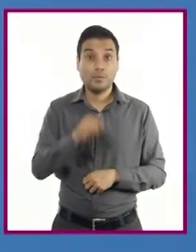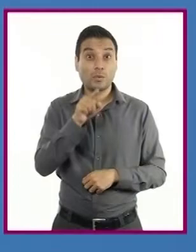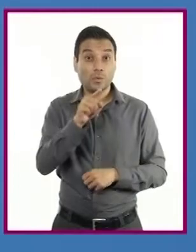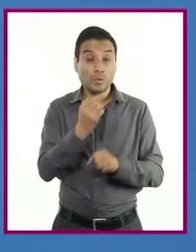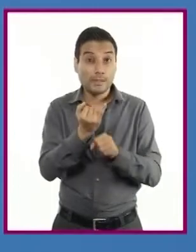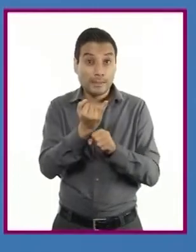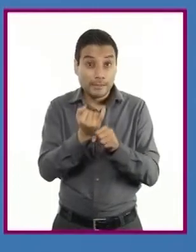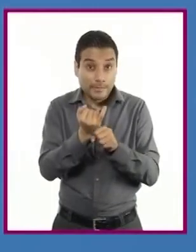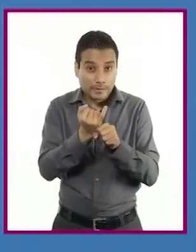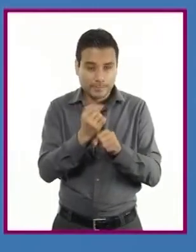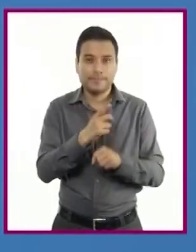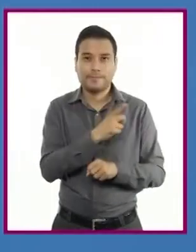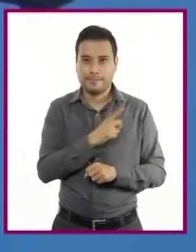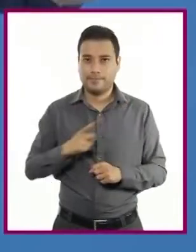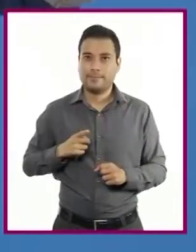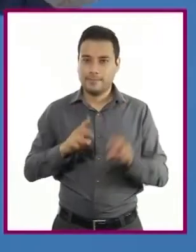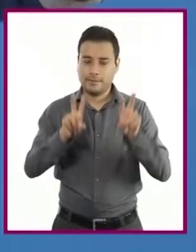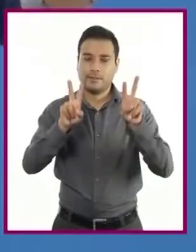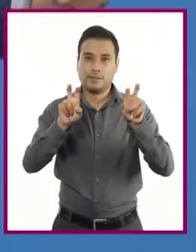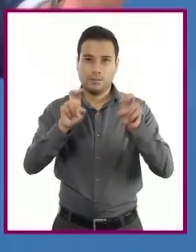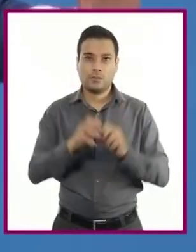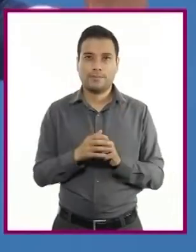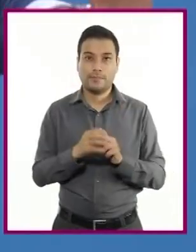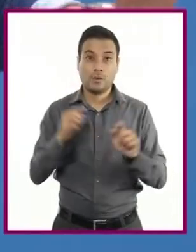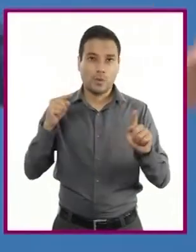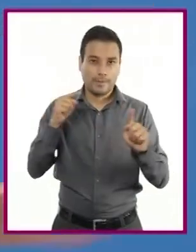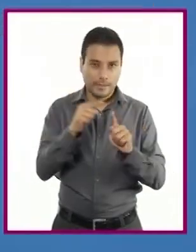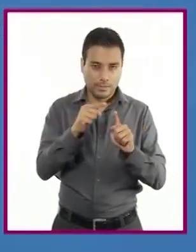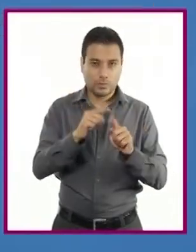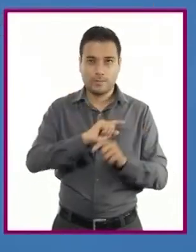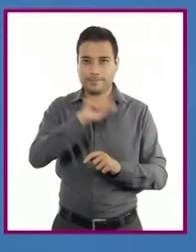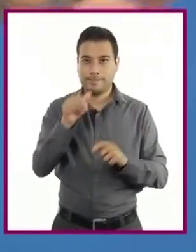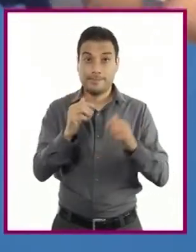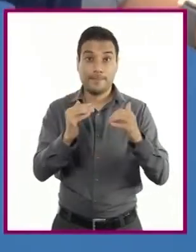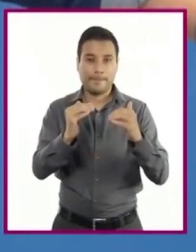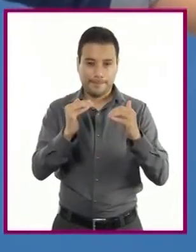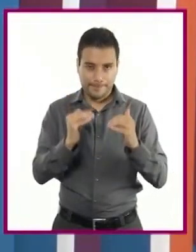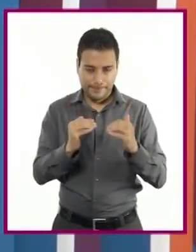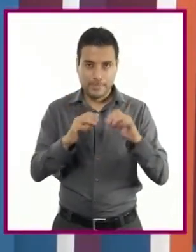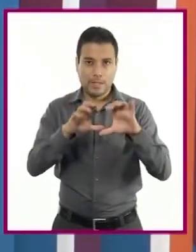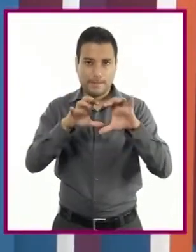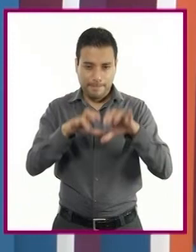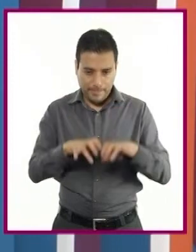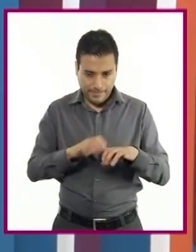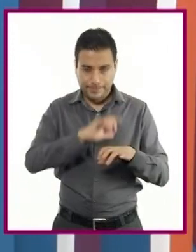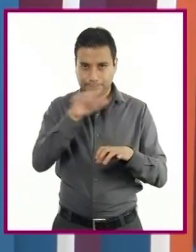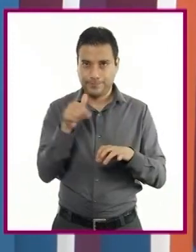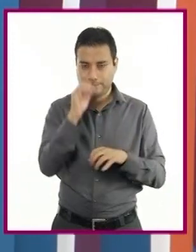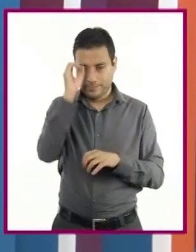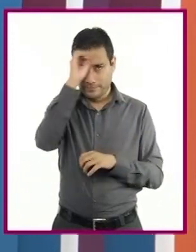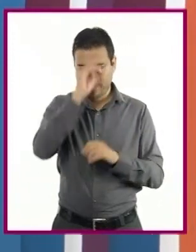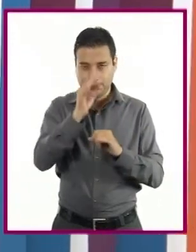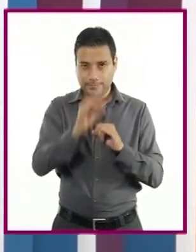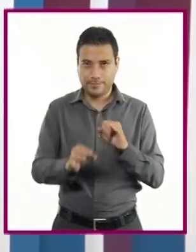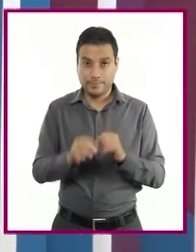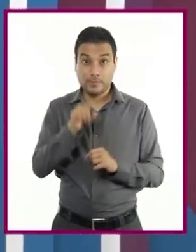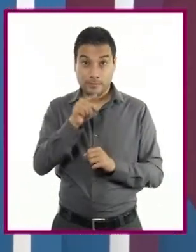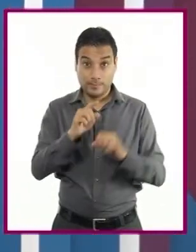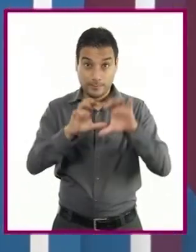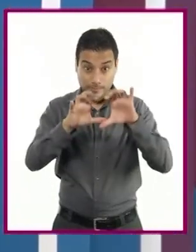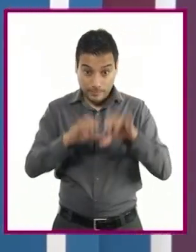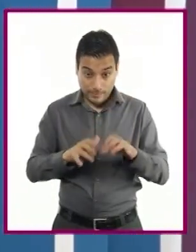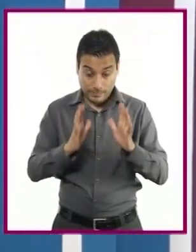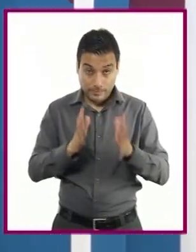debe llevar título, objetivos, desarrollo y conclusiones. Compartan sus trabajos con sus familiares en